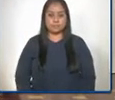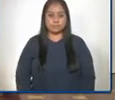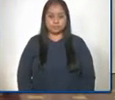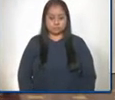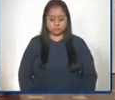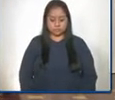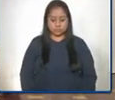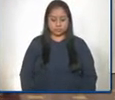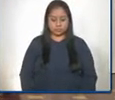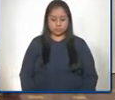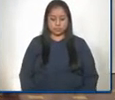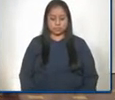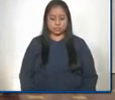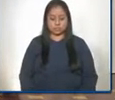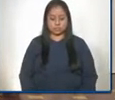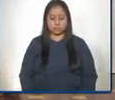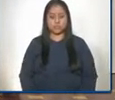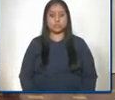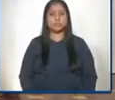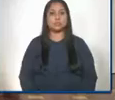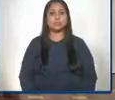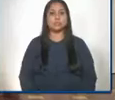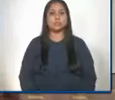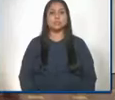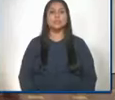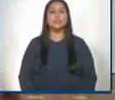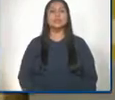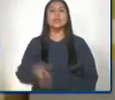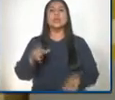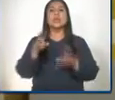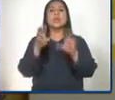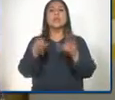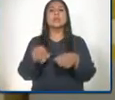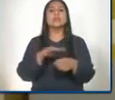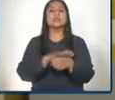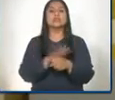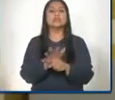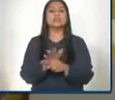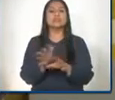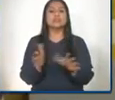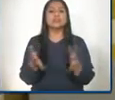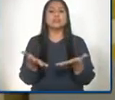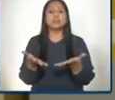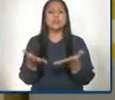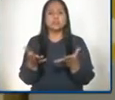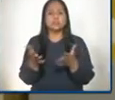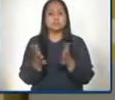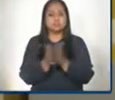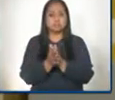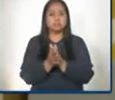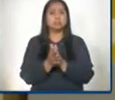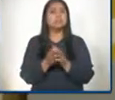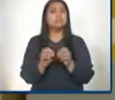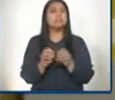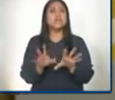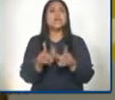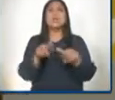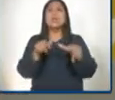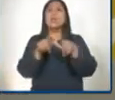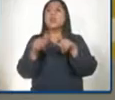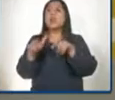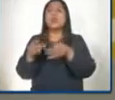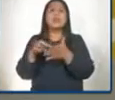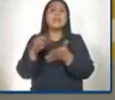Ministro, con relación a las personas fallecidas por COVID, pues nos pudiera ampliar en qué lugar, en qué